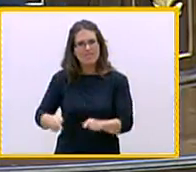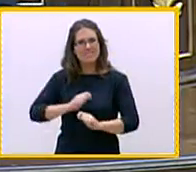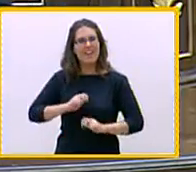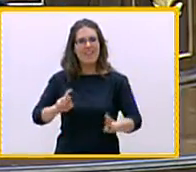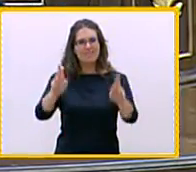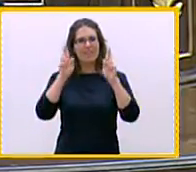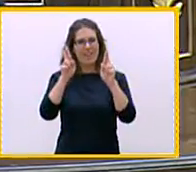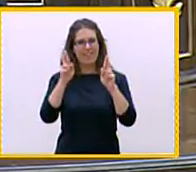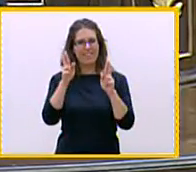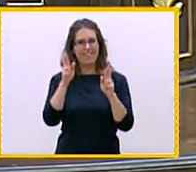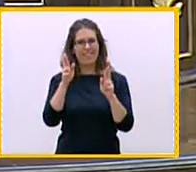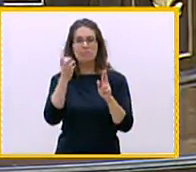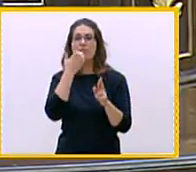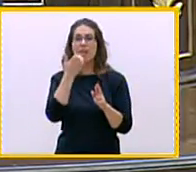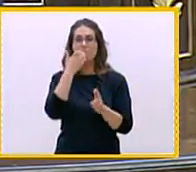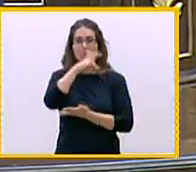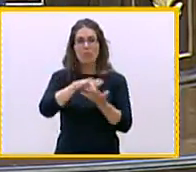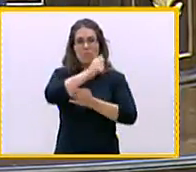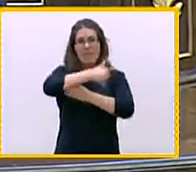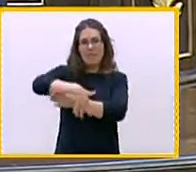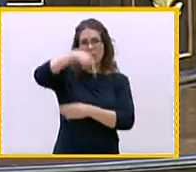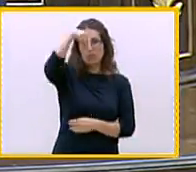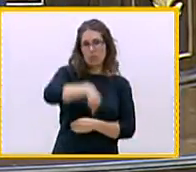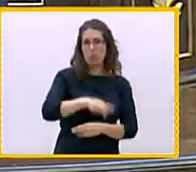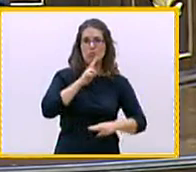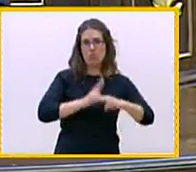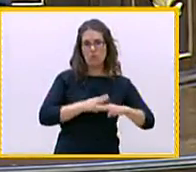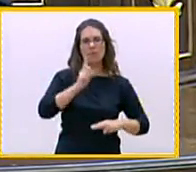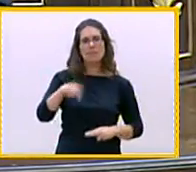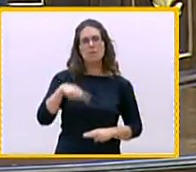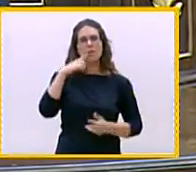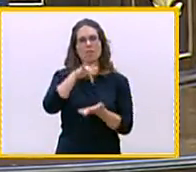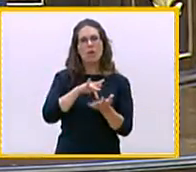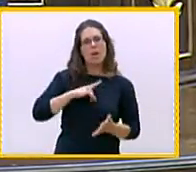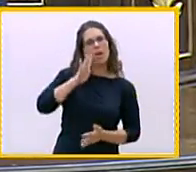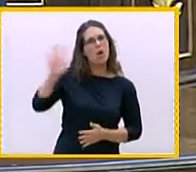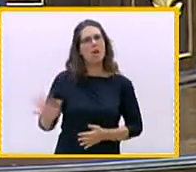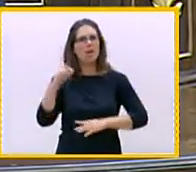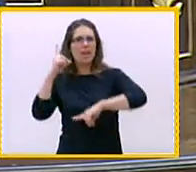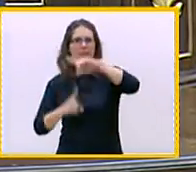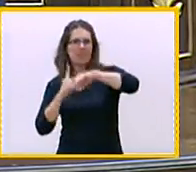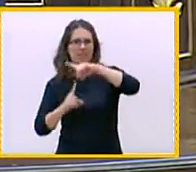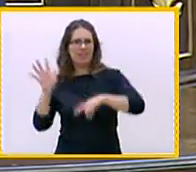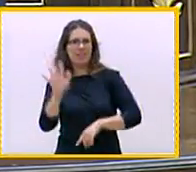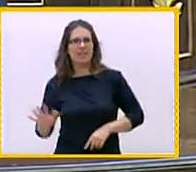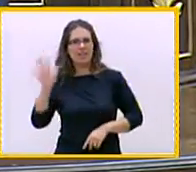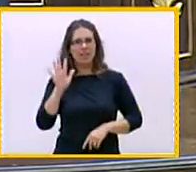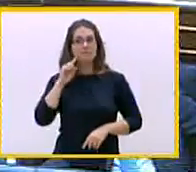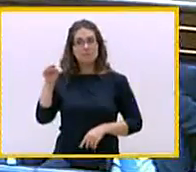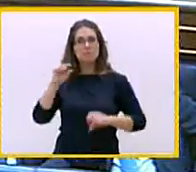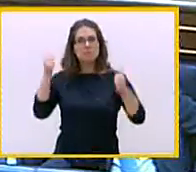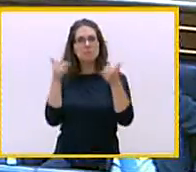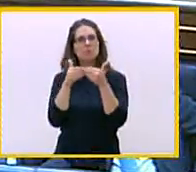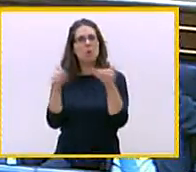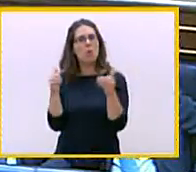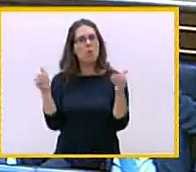en el Mediterráneo Sur y también en el Medio Oriente, donde la libertad se abre caminos inesperados a los que